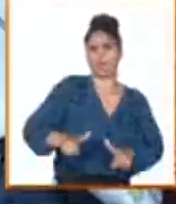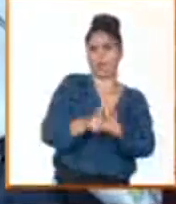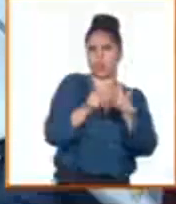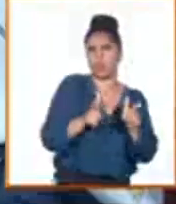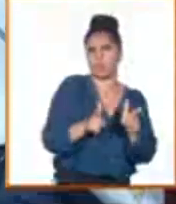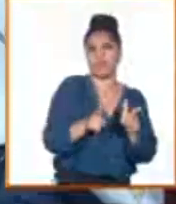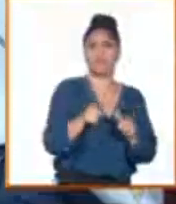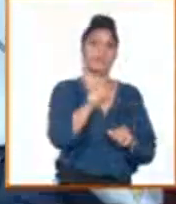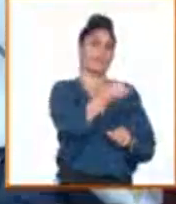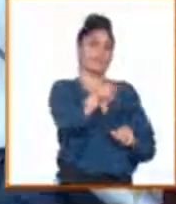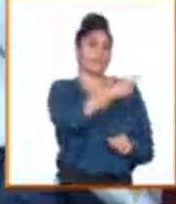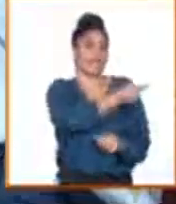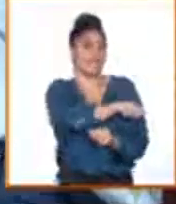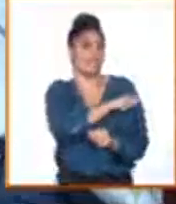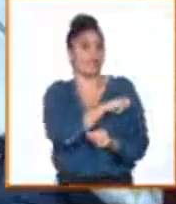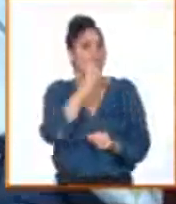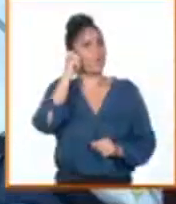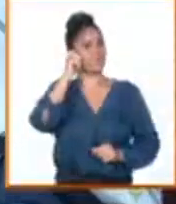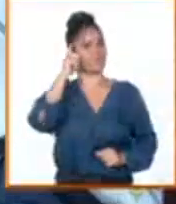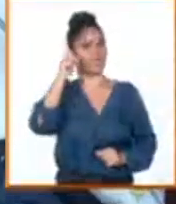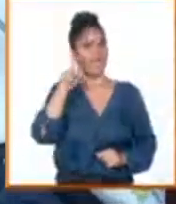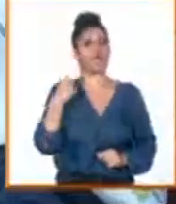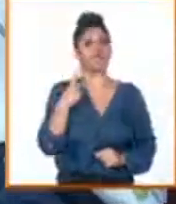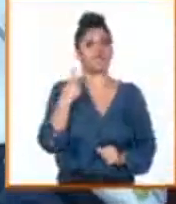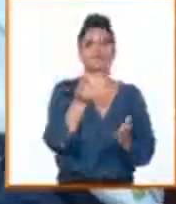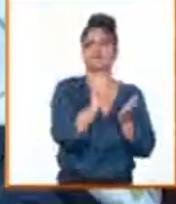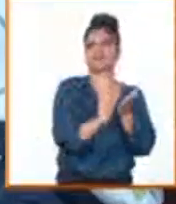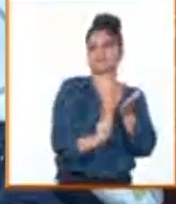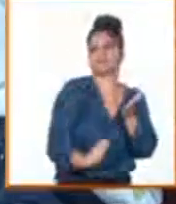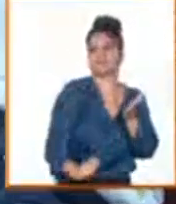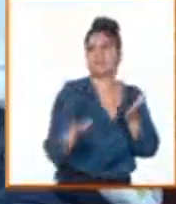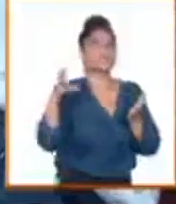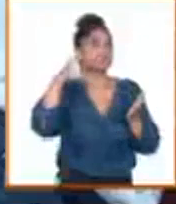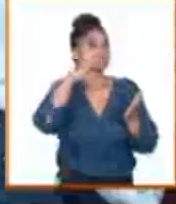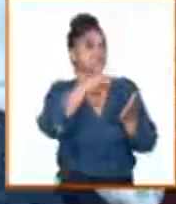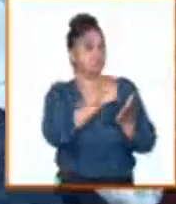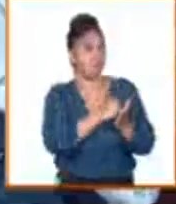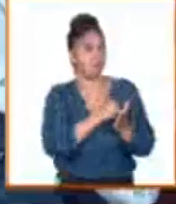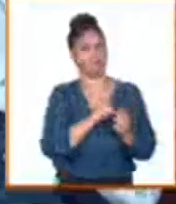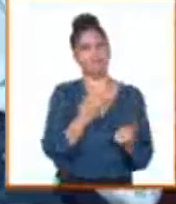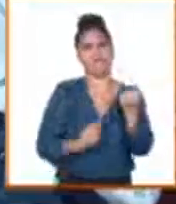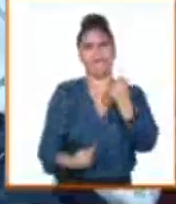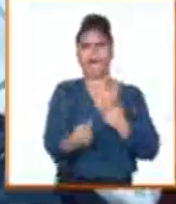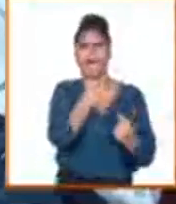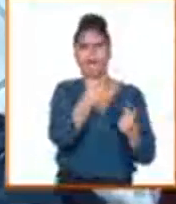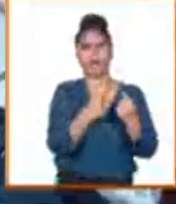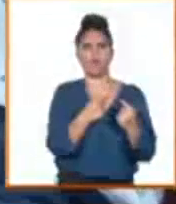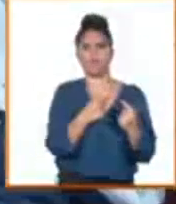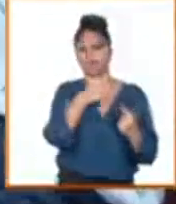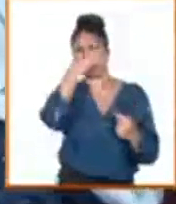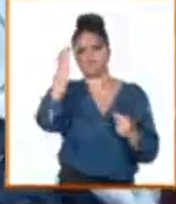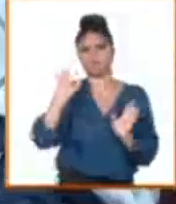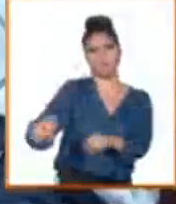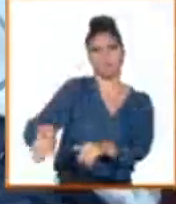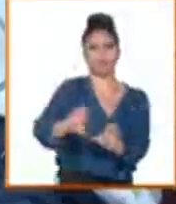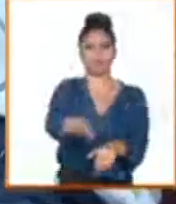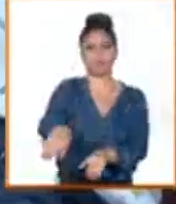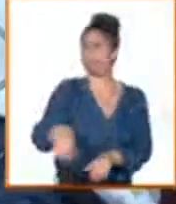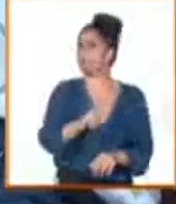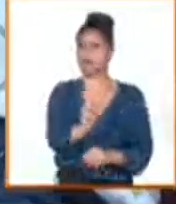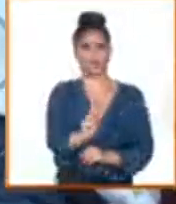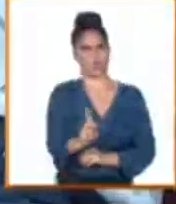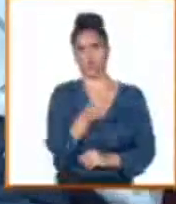cuenta cada idea que ha expuesto cualquier conciudadano en cualquier